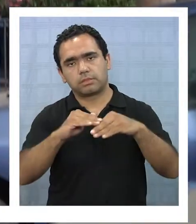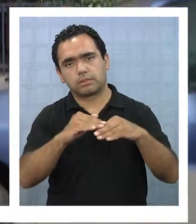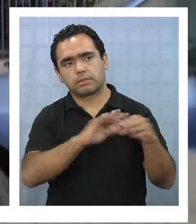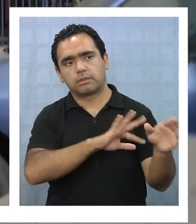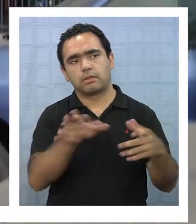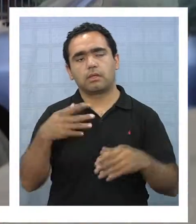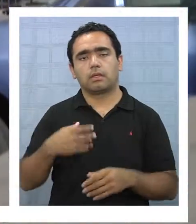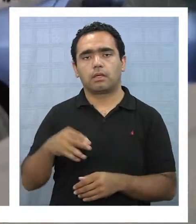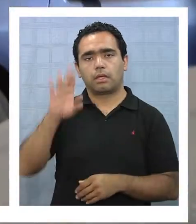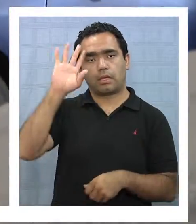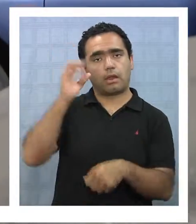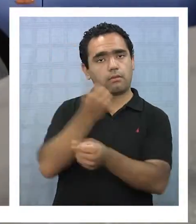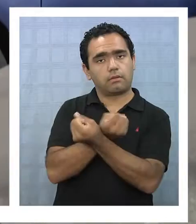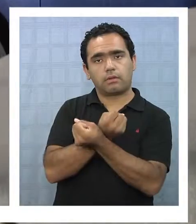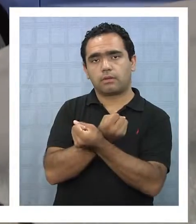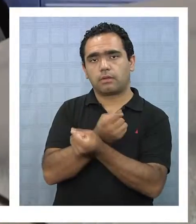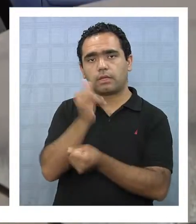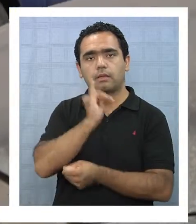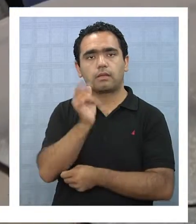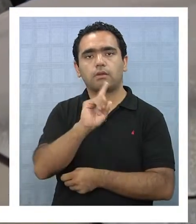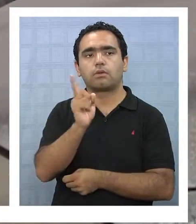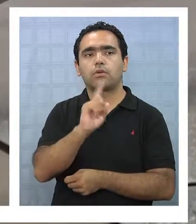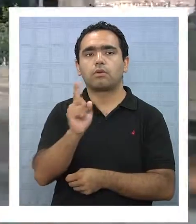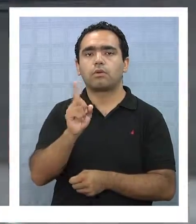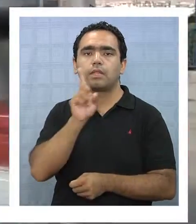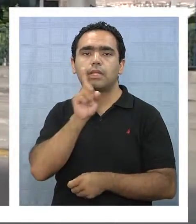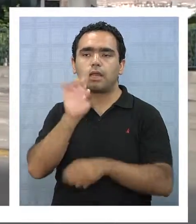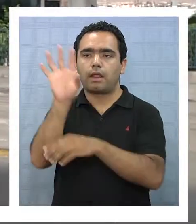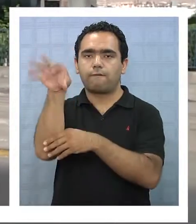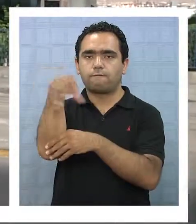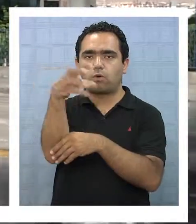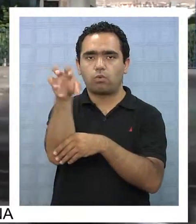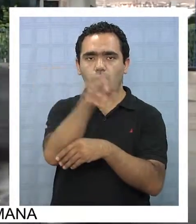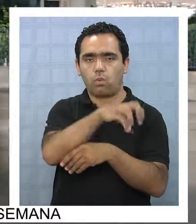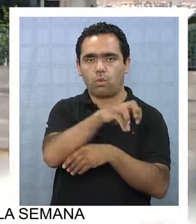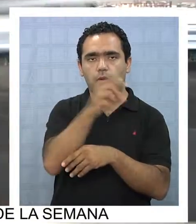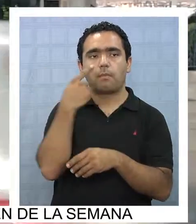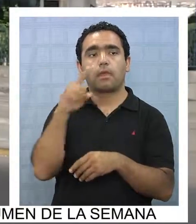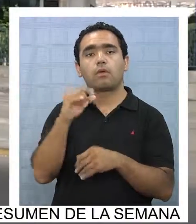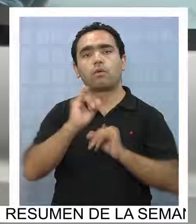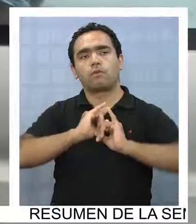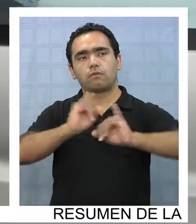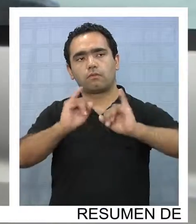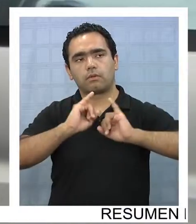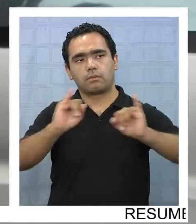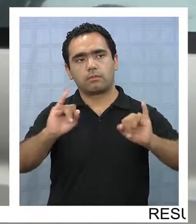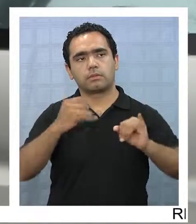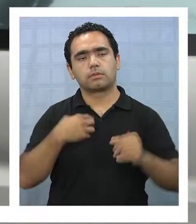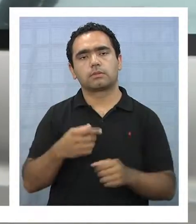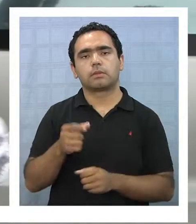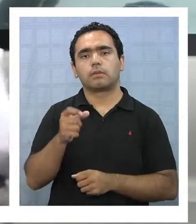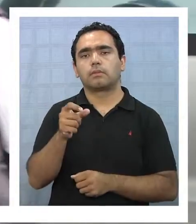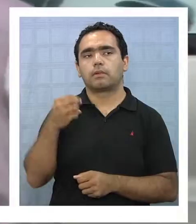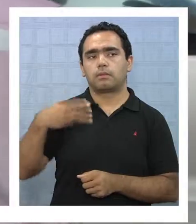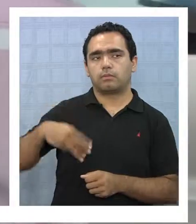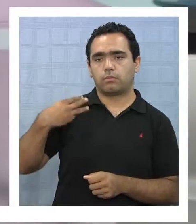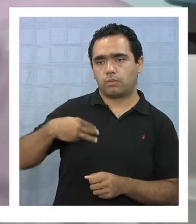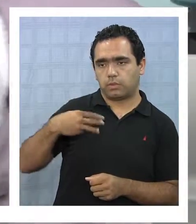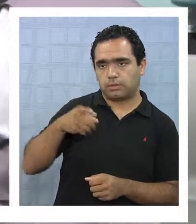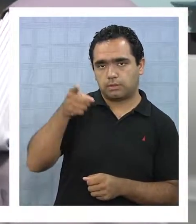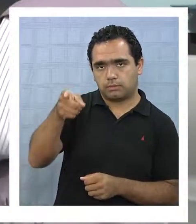Carabineros de Iquique no tienen servicio de grúas, pero quieren aportar desde la información para que el organismo pertinente, la